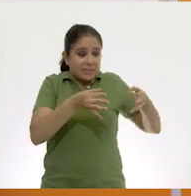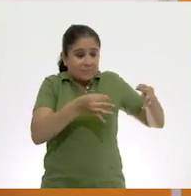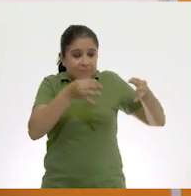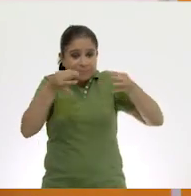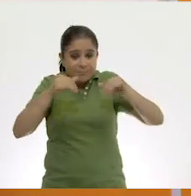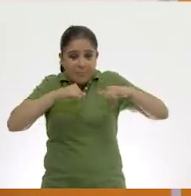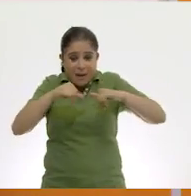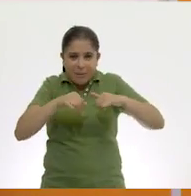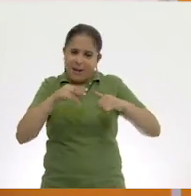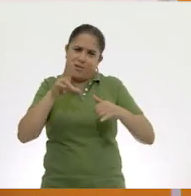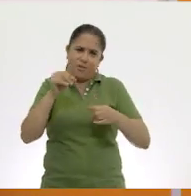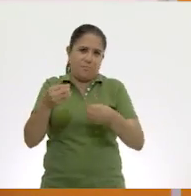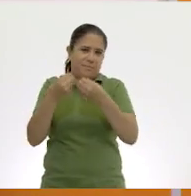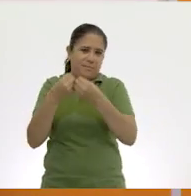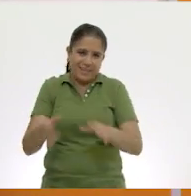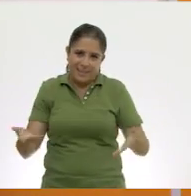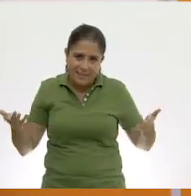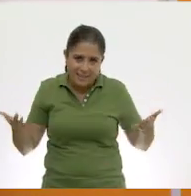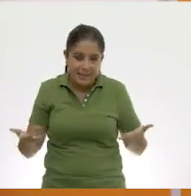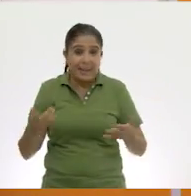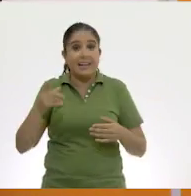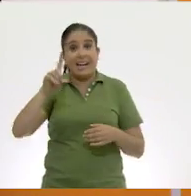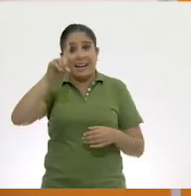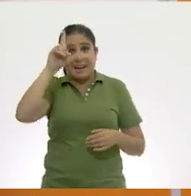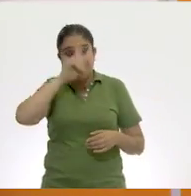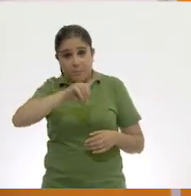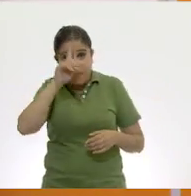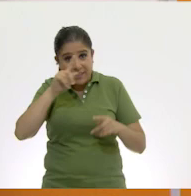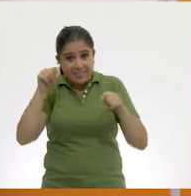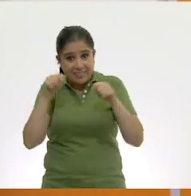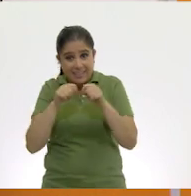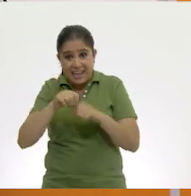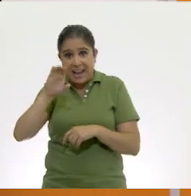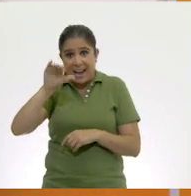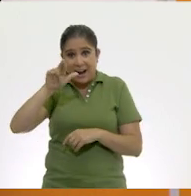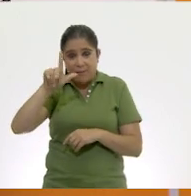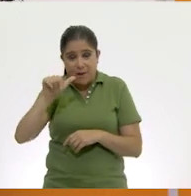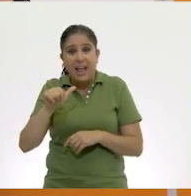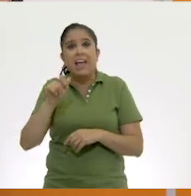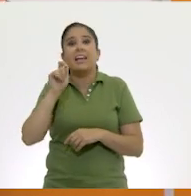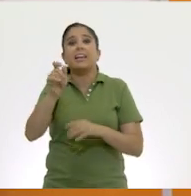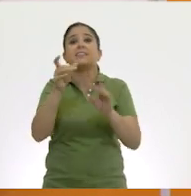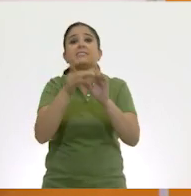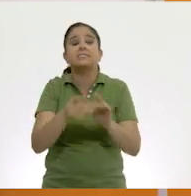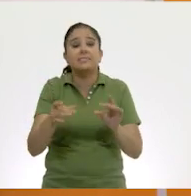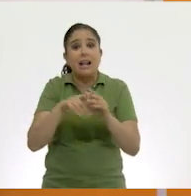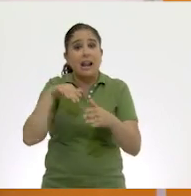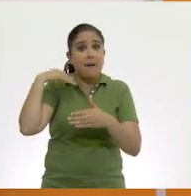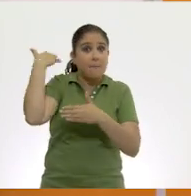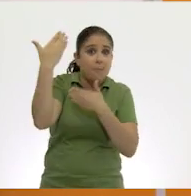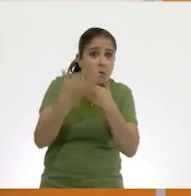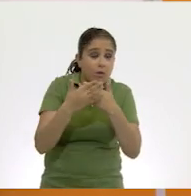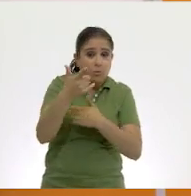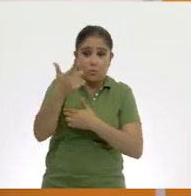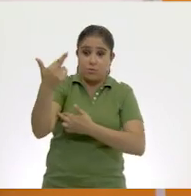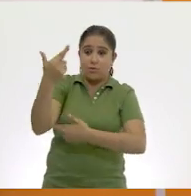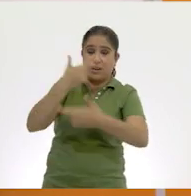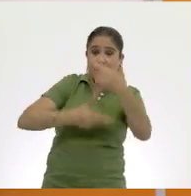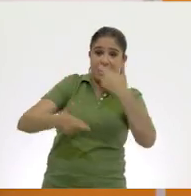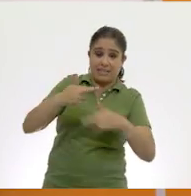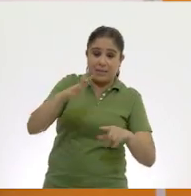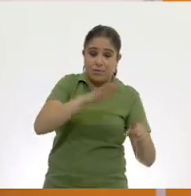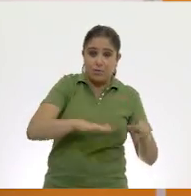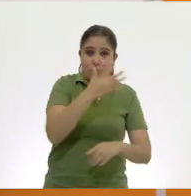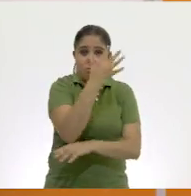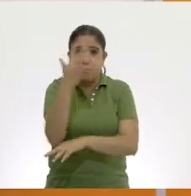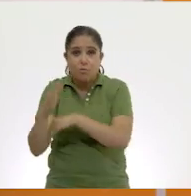hubiera perdido sin embargo la recomendación de su tía carola fue a la próxima que regreses a esta parte del